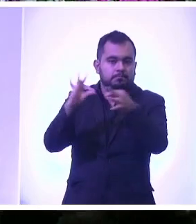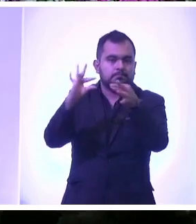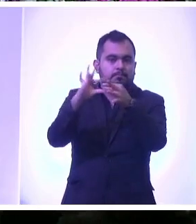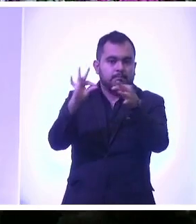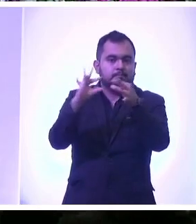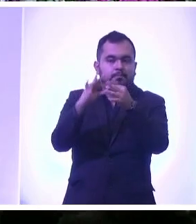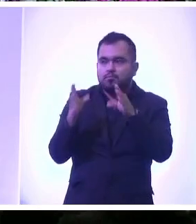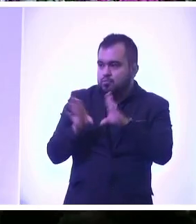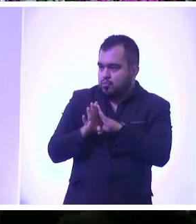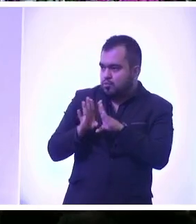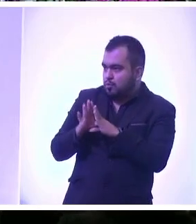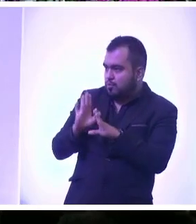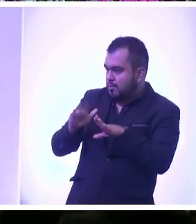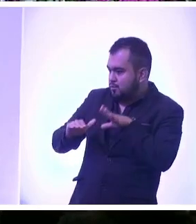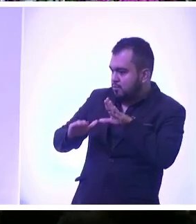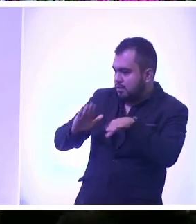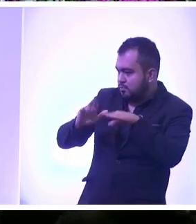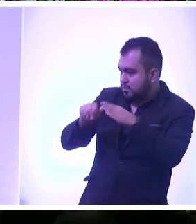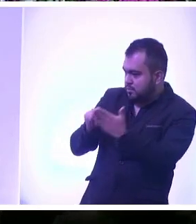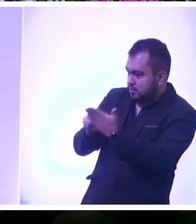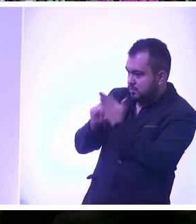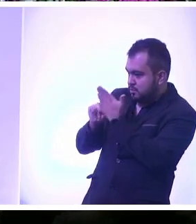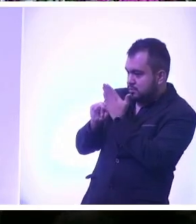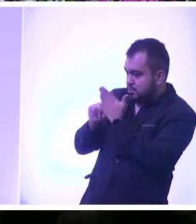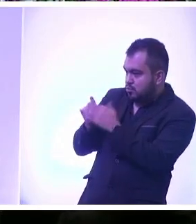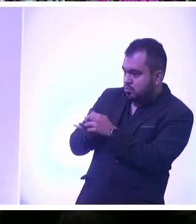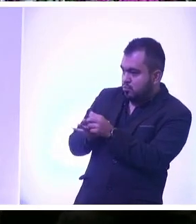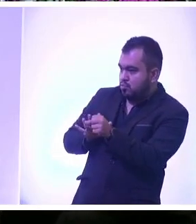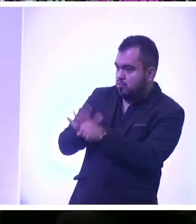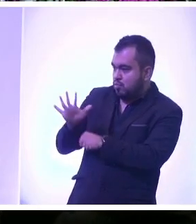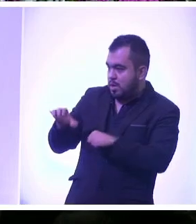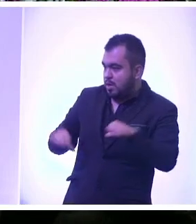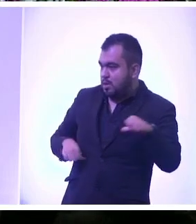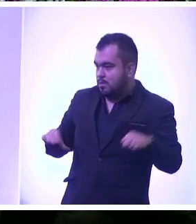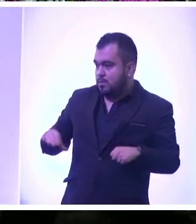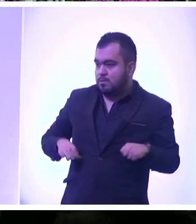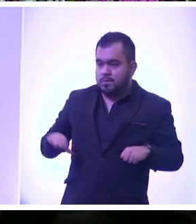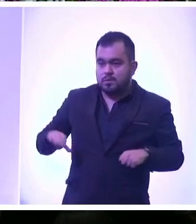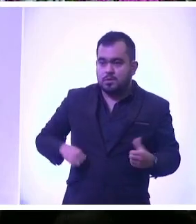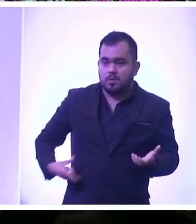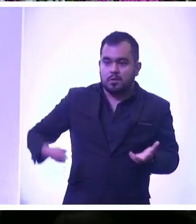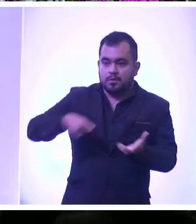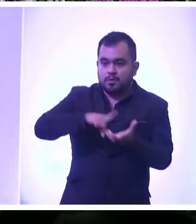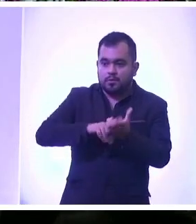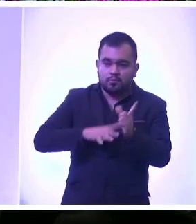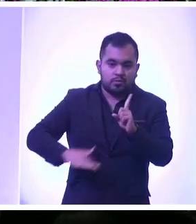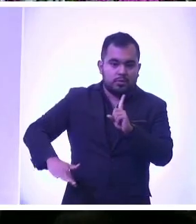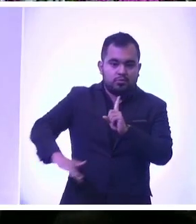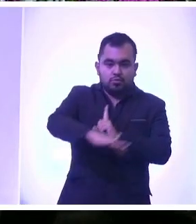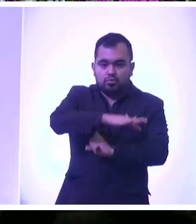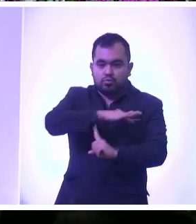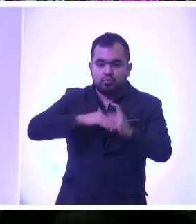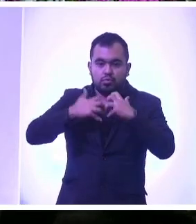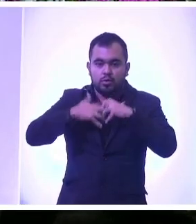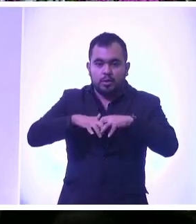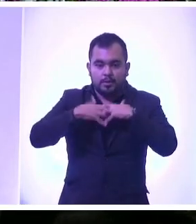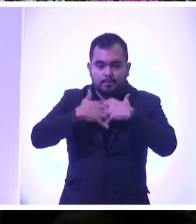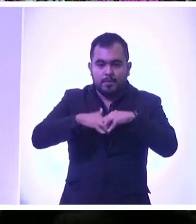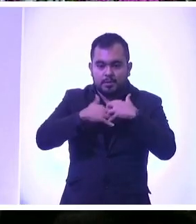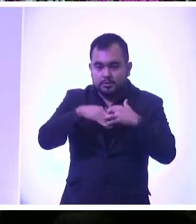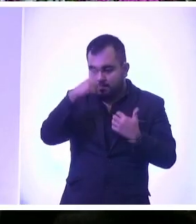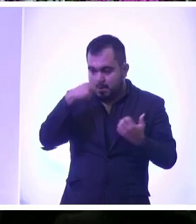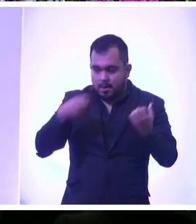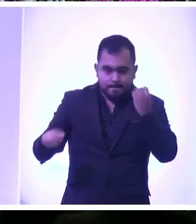Pauta a conocer Cuáles son Estas actividades que están realizándose en el entorno empresarial para poder contribuir a